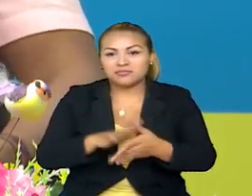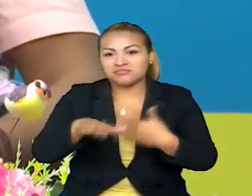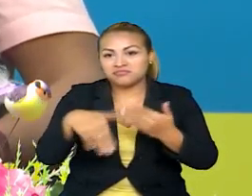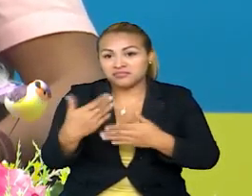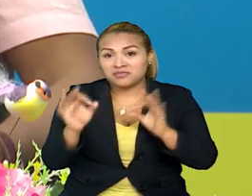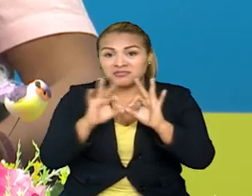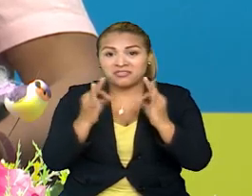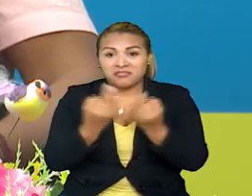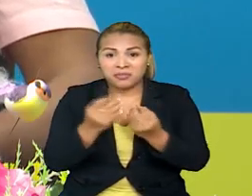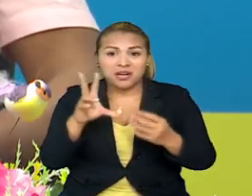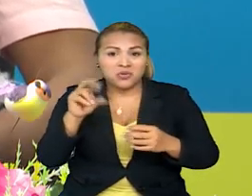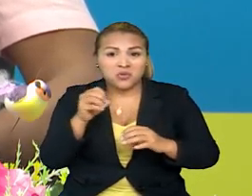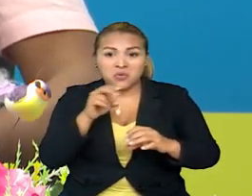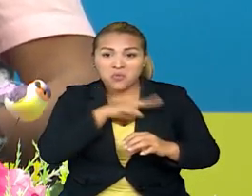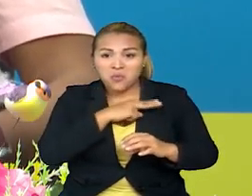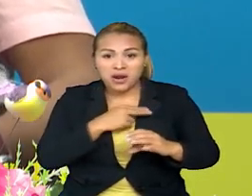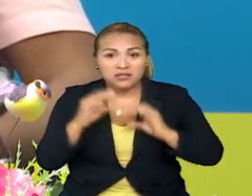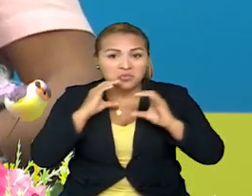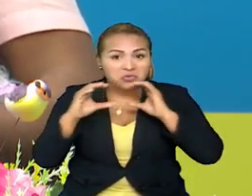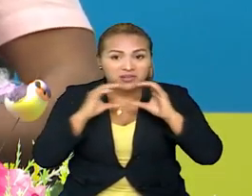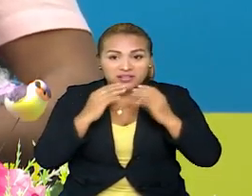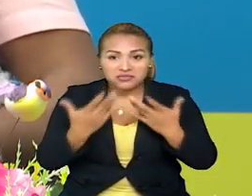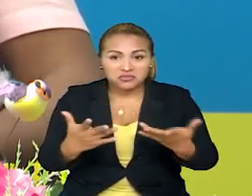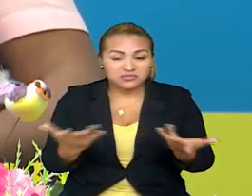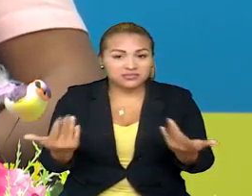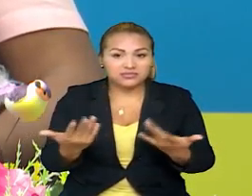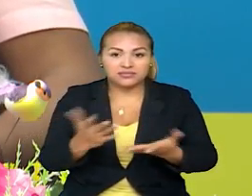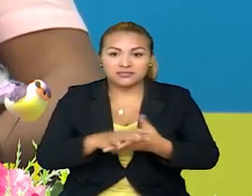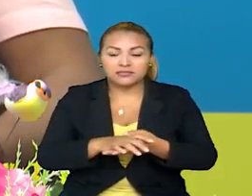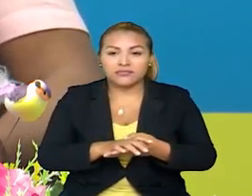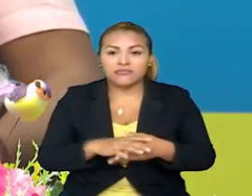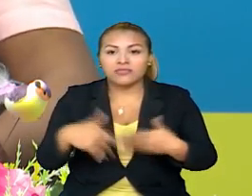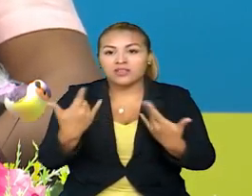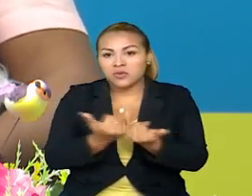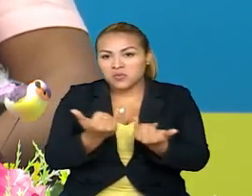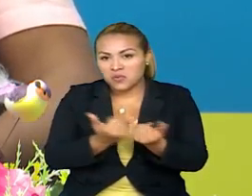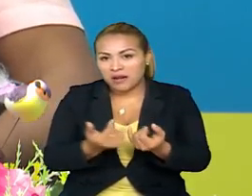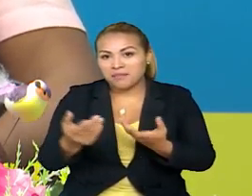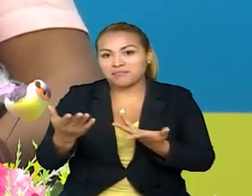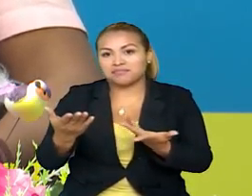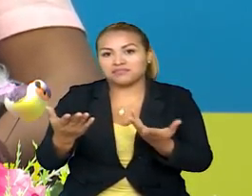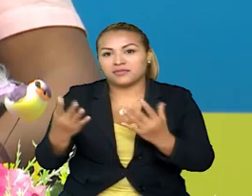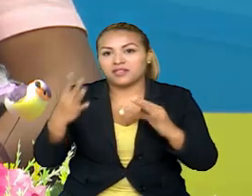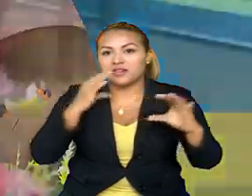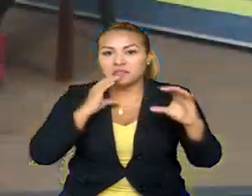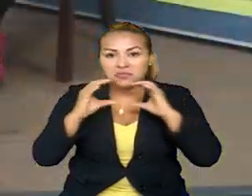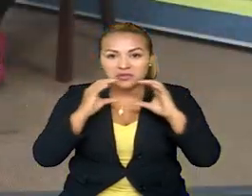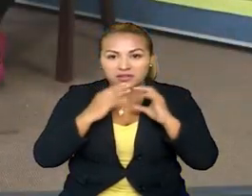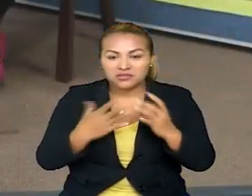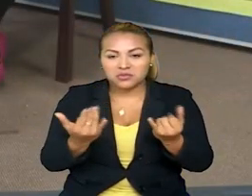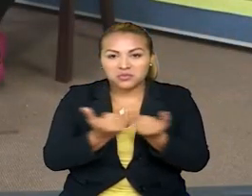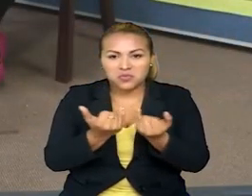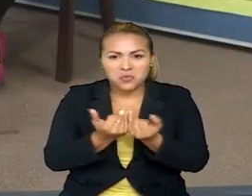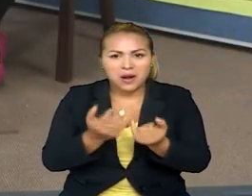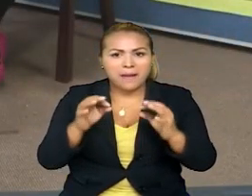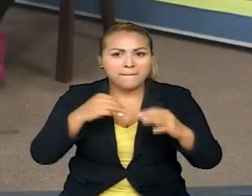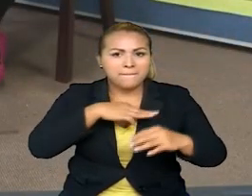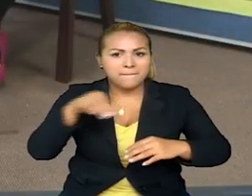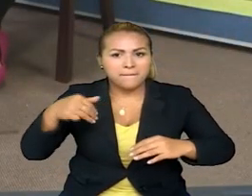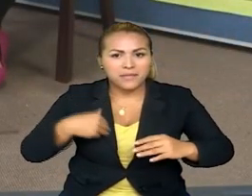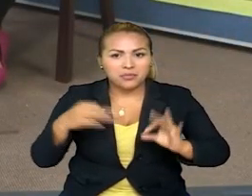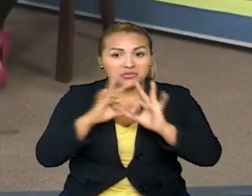televisión también y creo que también la comunicación entre los miembros del núcleo familiar es importante para